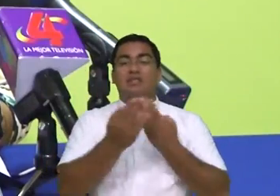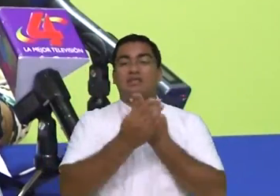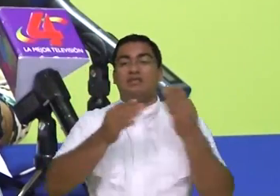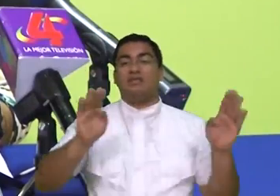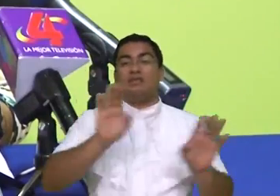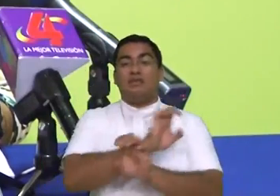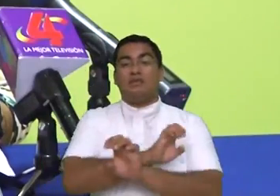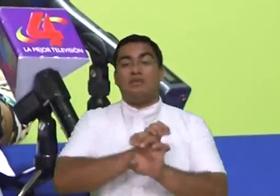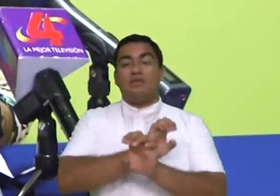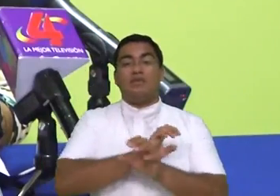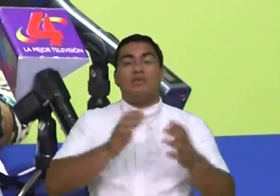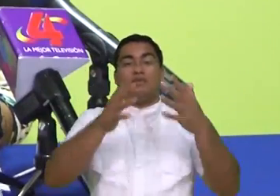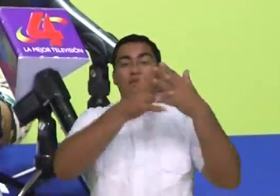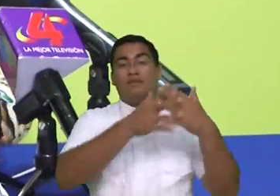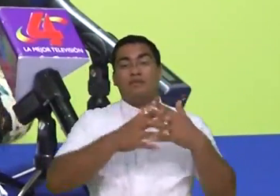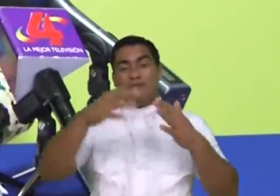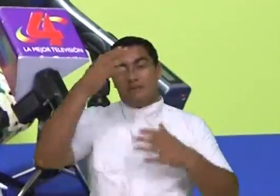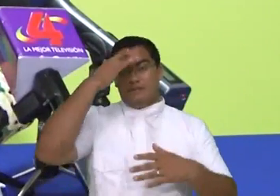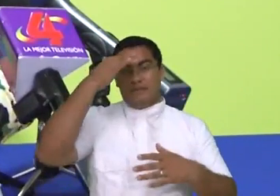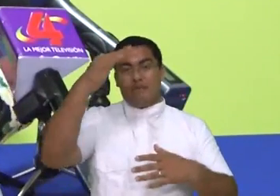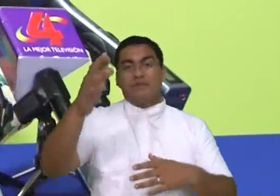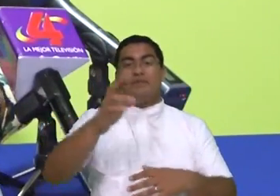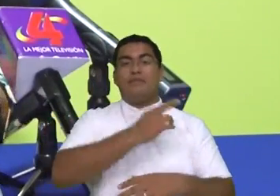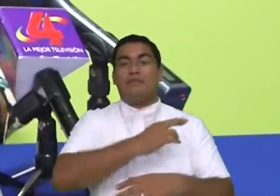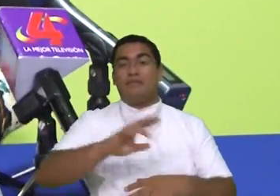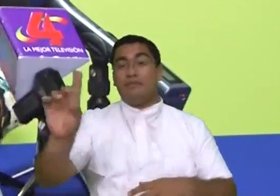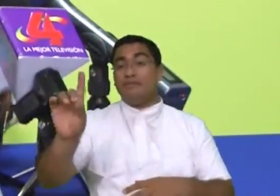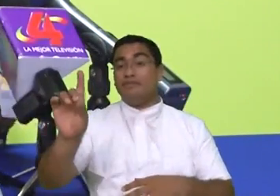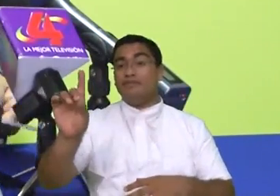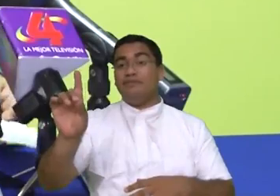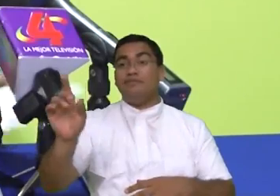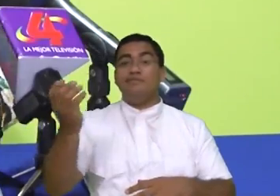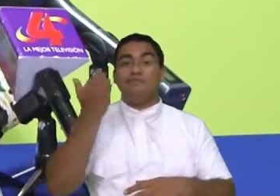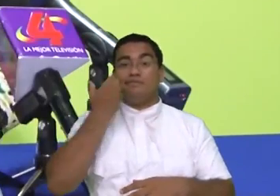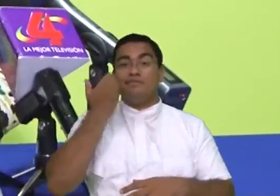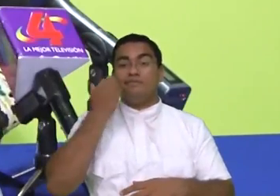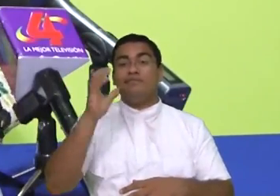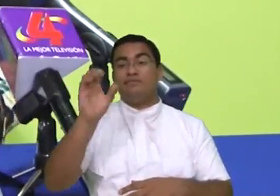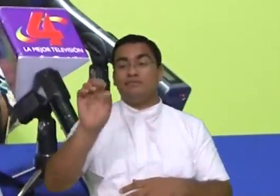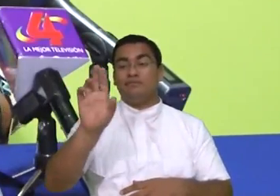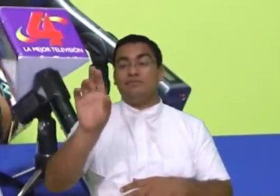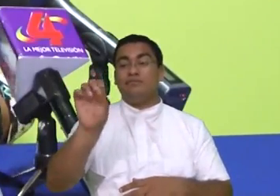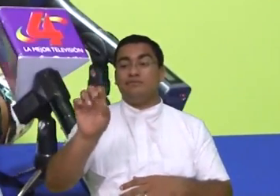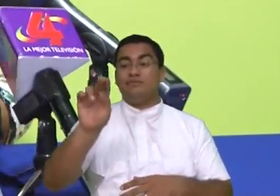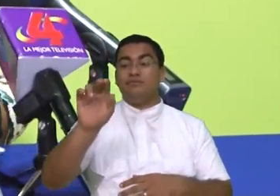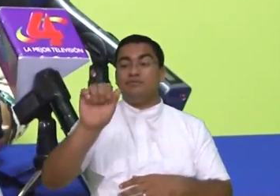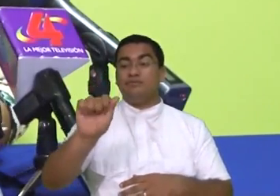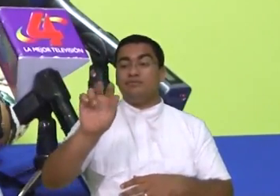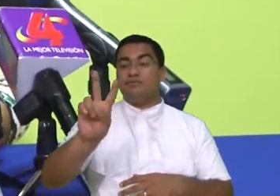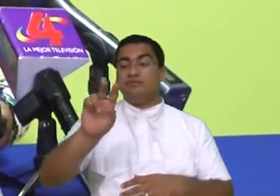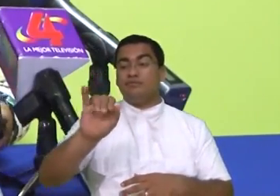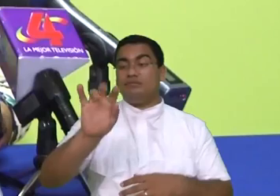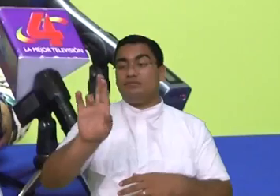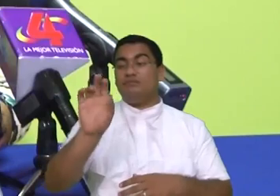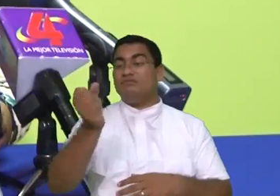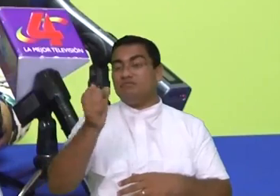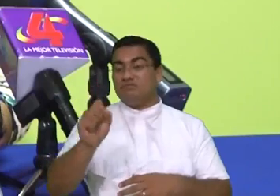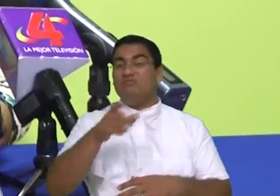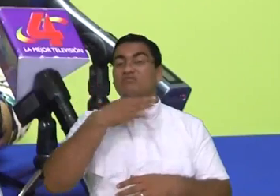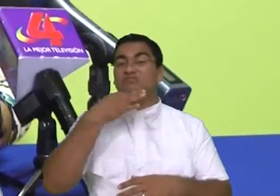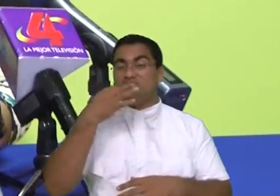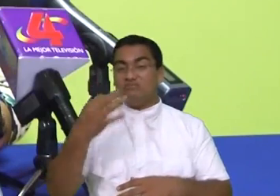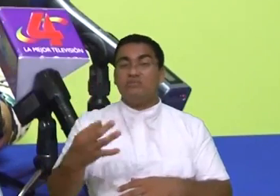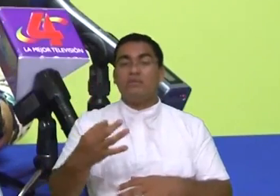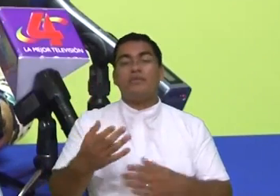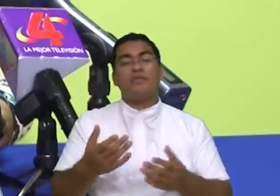Estados Unidos de América, México y República Dominicana, que reporta casos confirmados. Nosotros seguimos manteniendo, ¿no?,